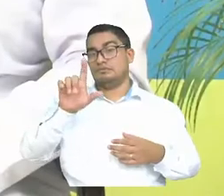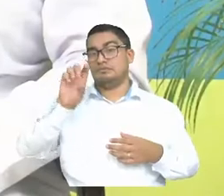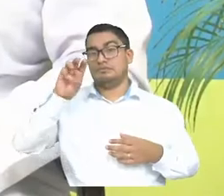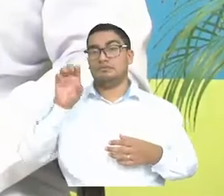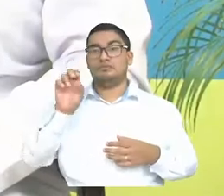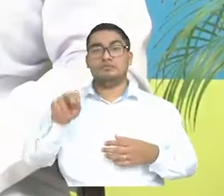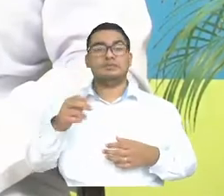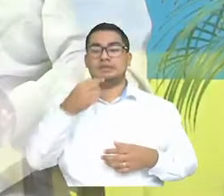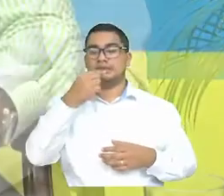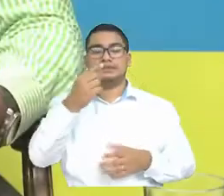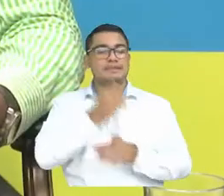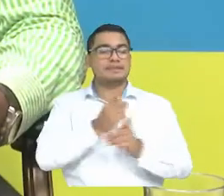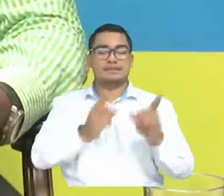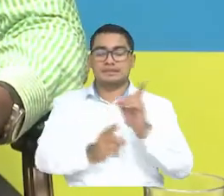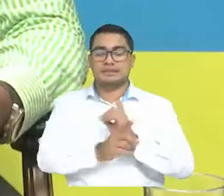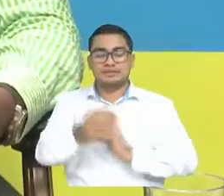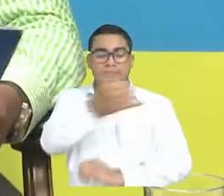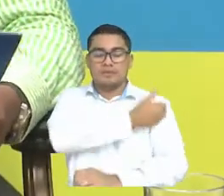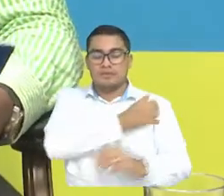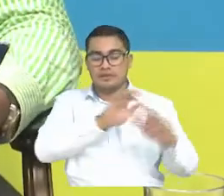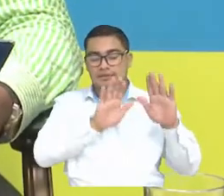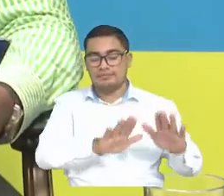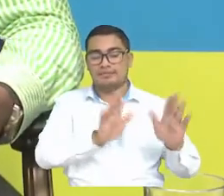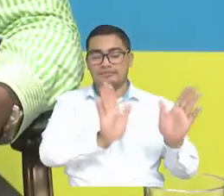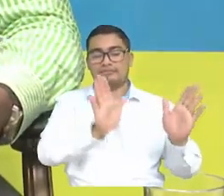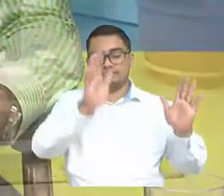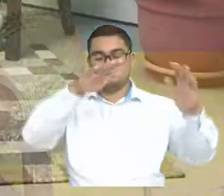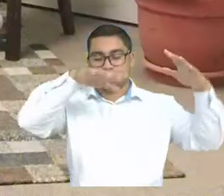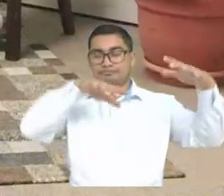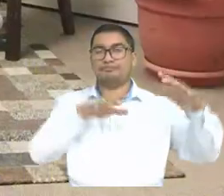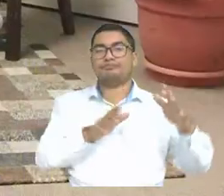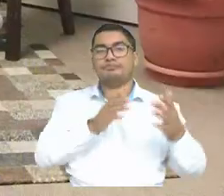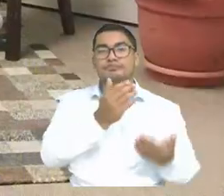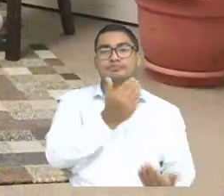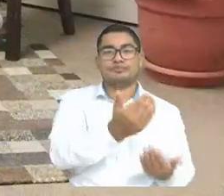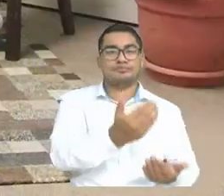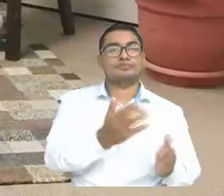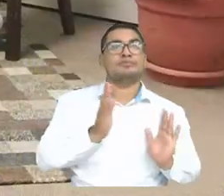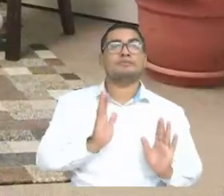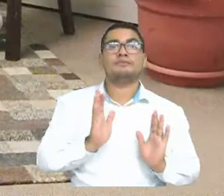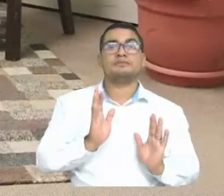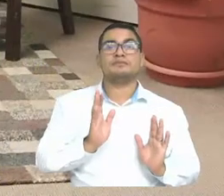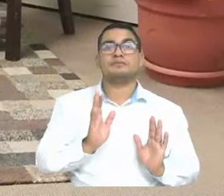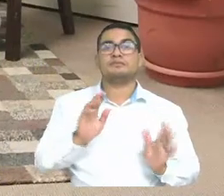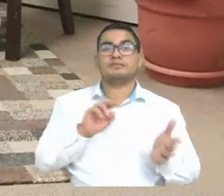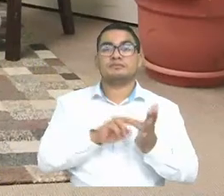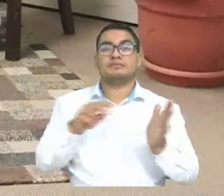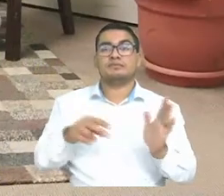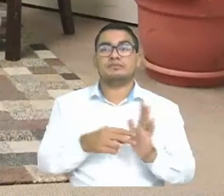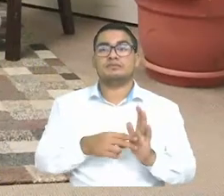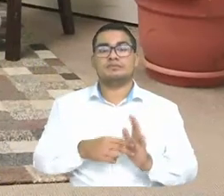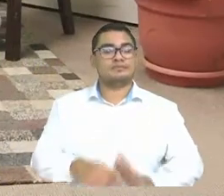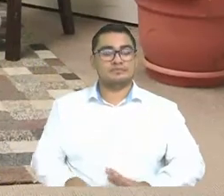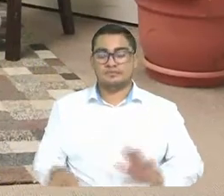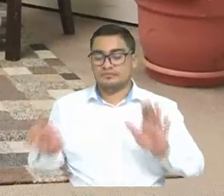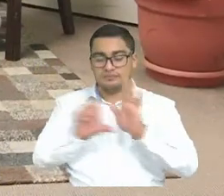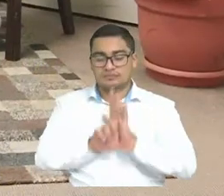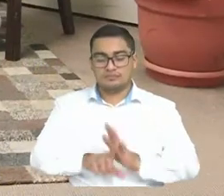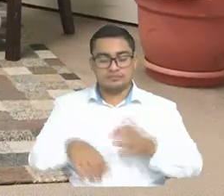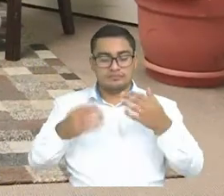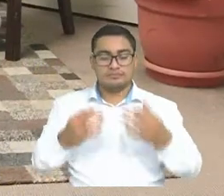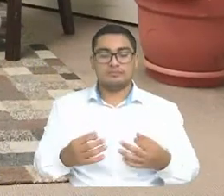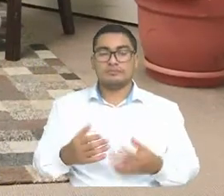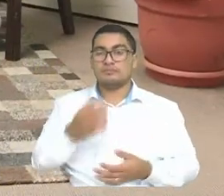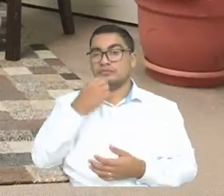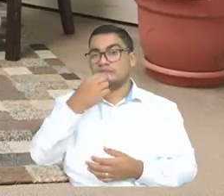que estar incubado en el hospital, tiene que guardar cierto tiempo. Sí. Eso es. Eso es una regla. Una regla, o sea, de que